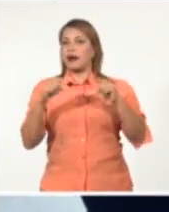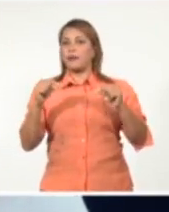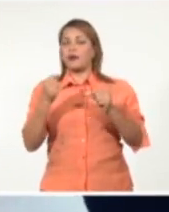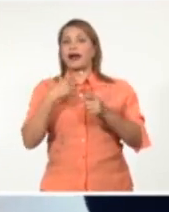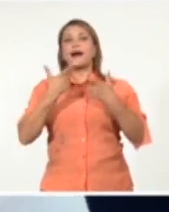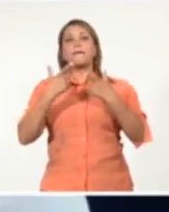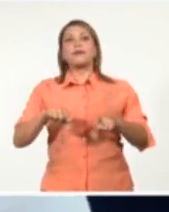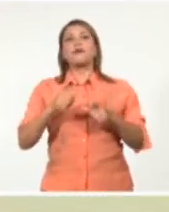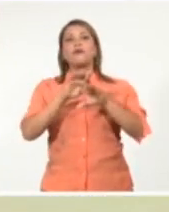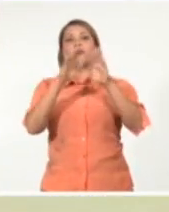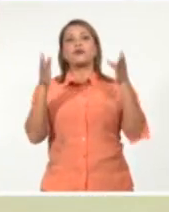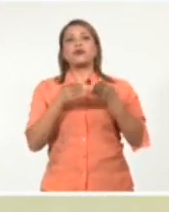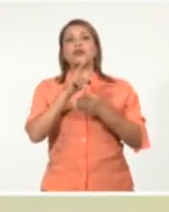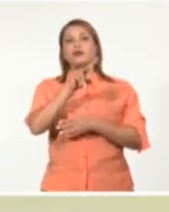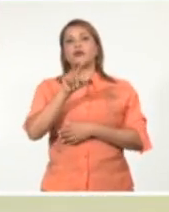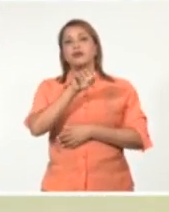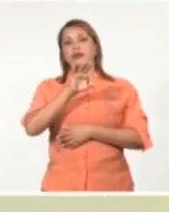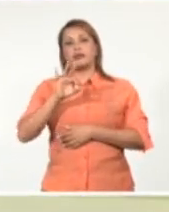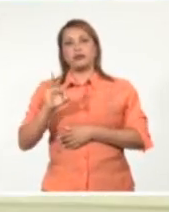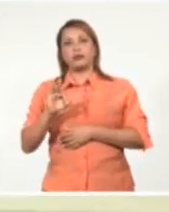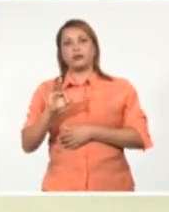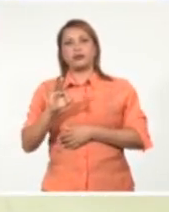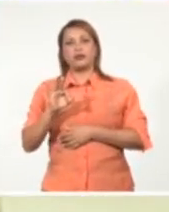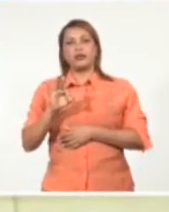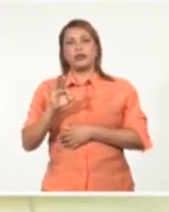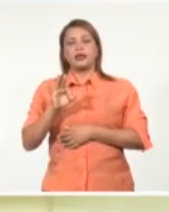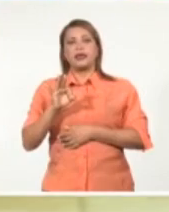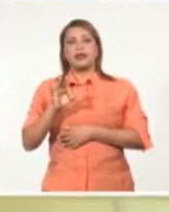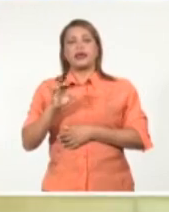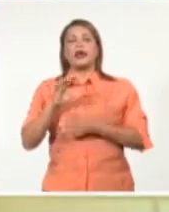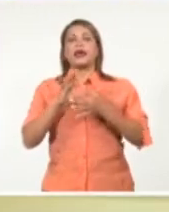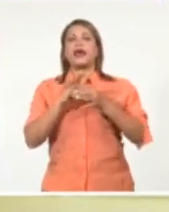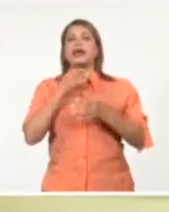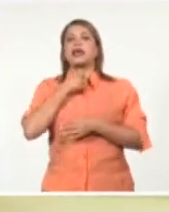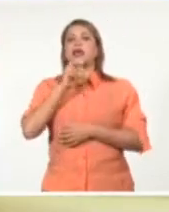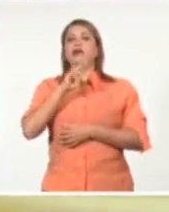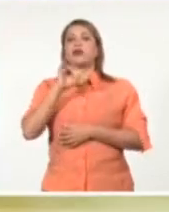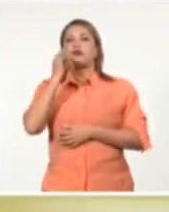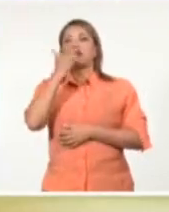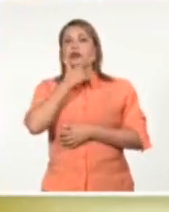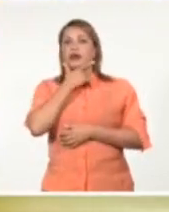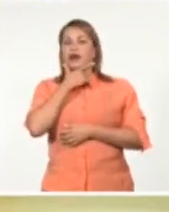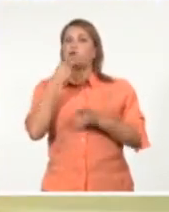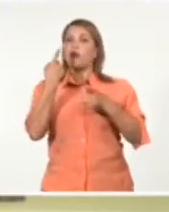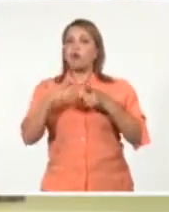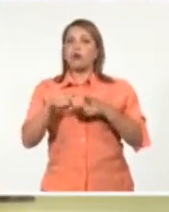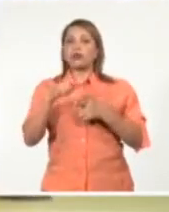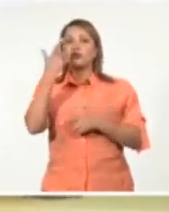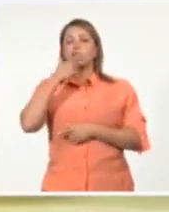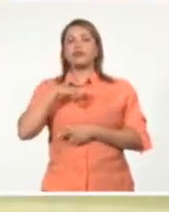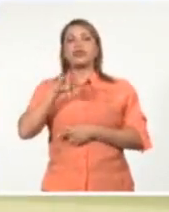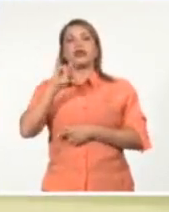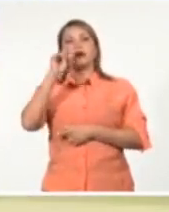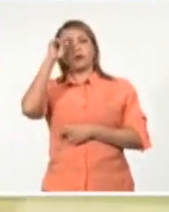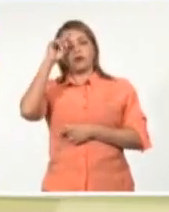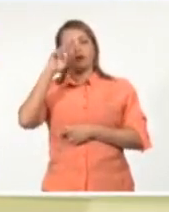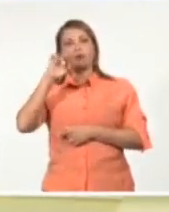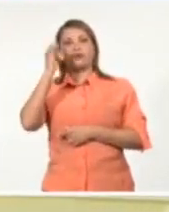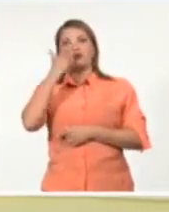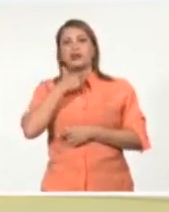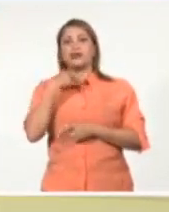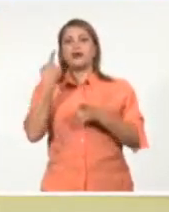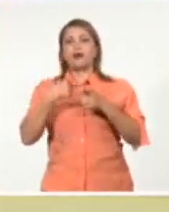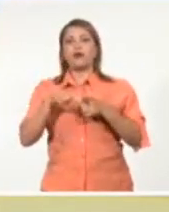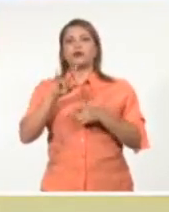mundial de 2018 durante Georgia a Daniel Álex Torres de Austria y a Richard sipox de Hungría